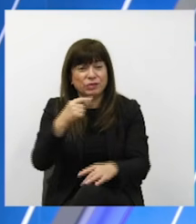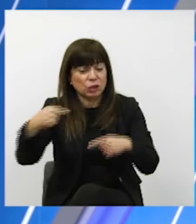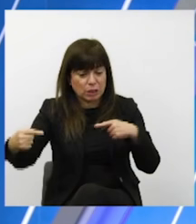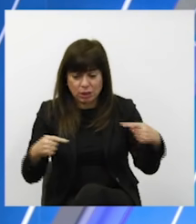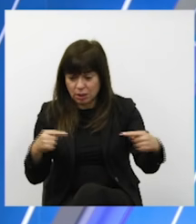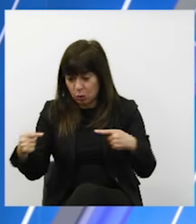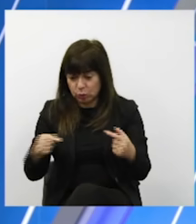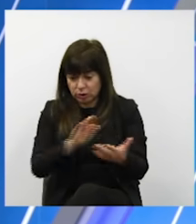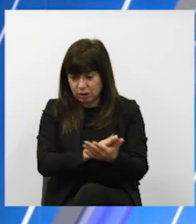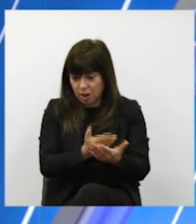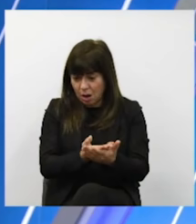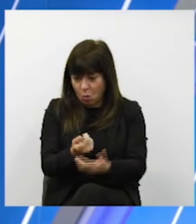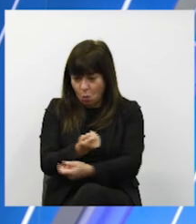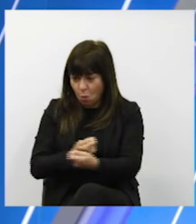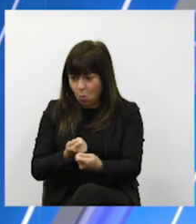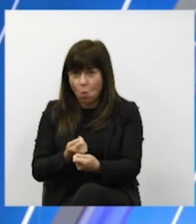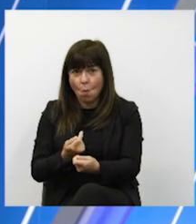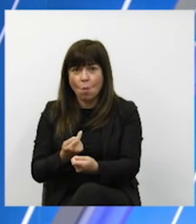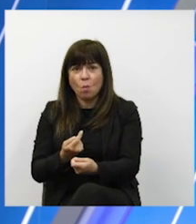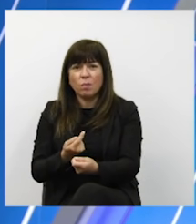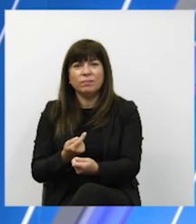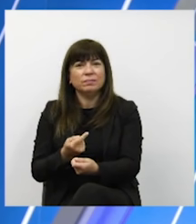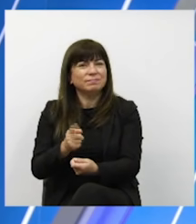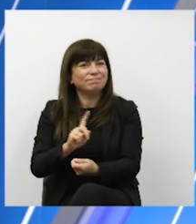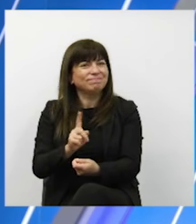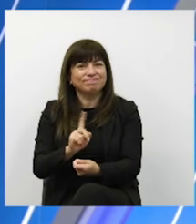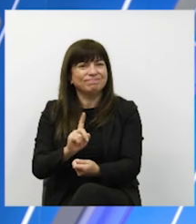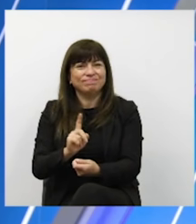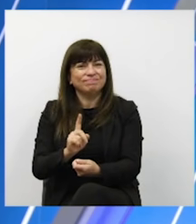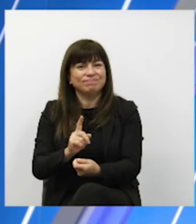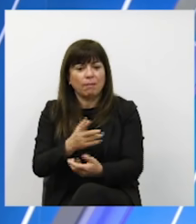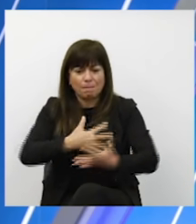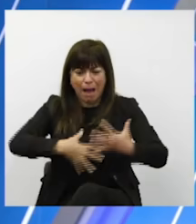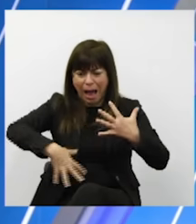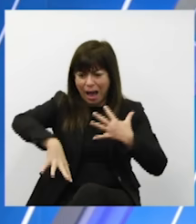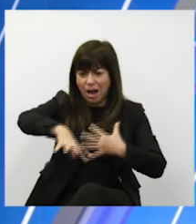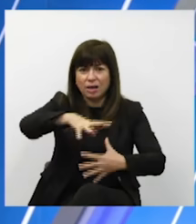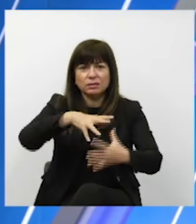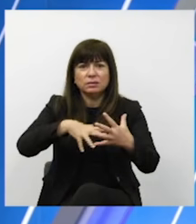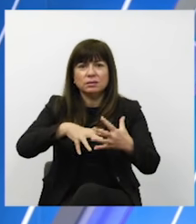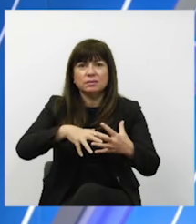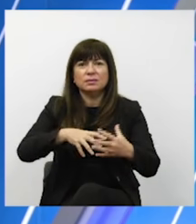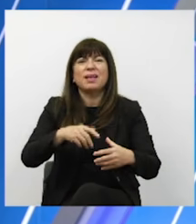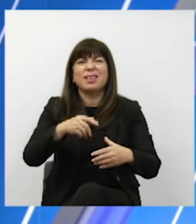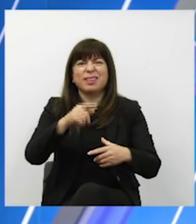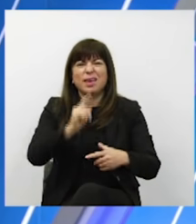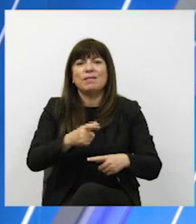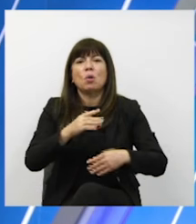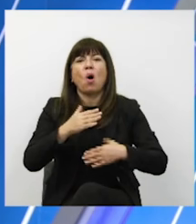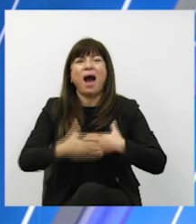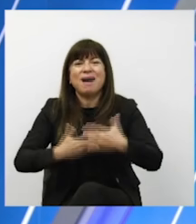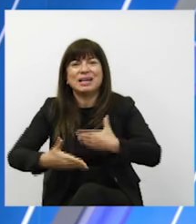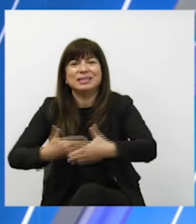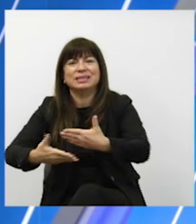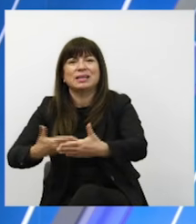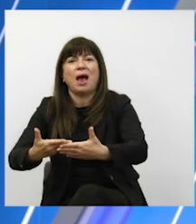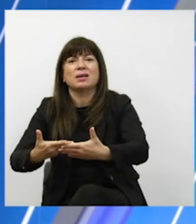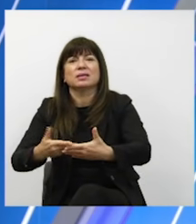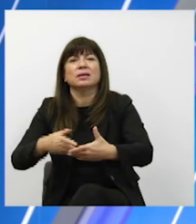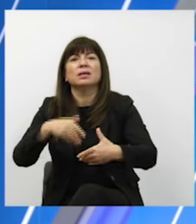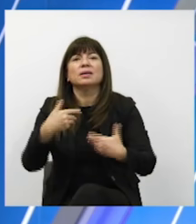aquí, salud, economía, y la verdad que es como el yin y el yang, está todo mezclado y todos tenemos que avanzar en